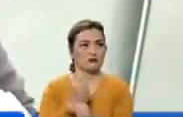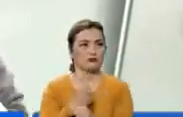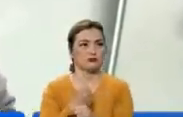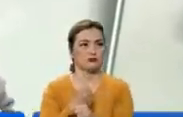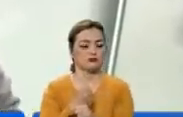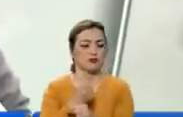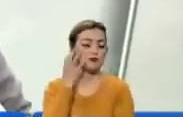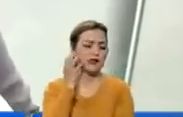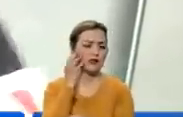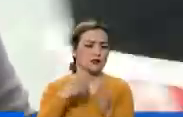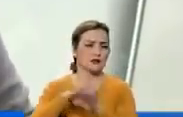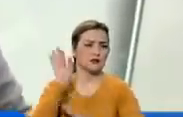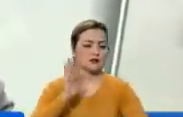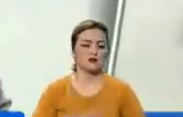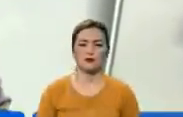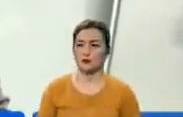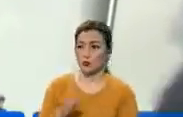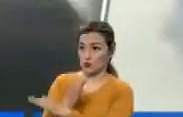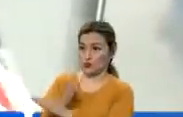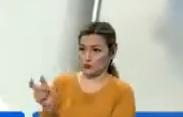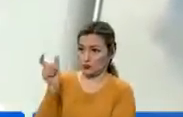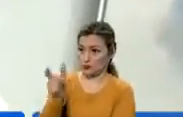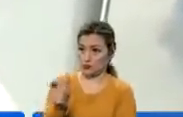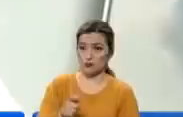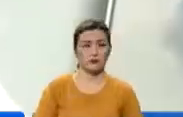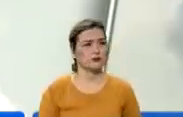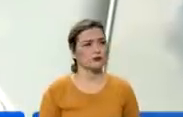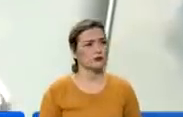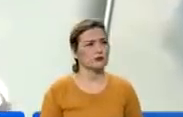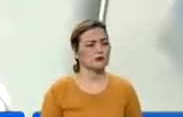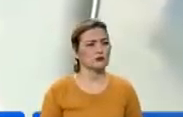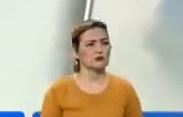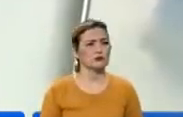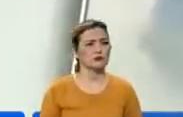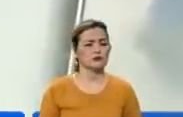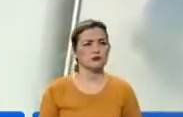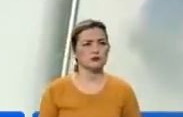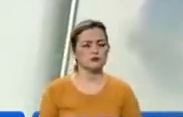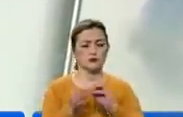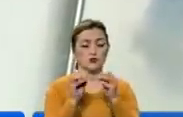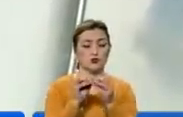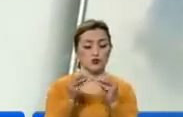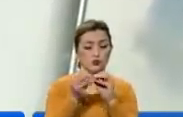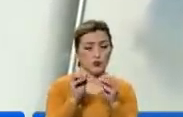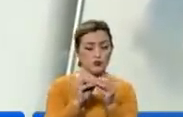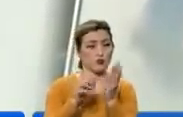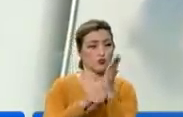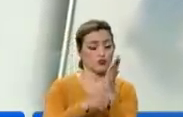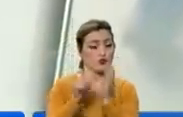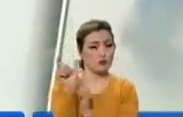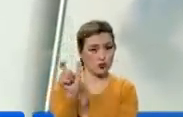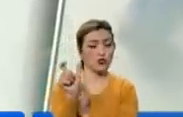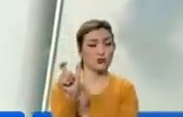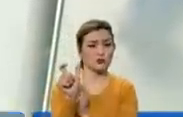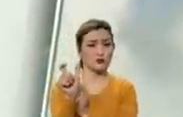ya tenemos un poquito más de experiencia. Pero los turnos también ustedes pueden generar. O sea, se lo genera con el número de cédula del señor y